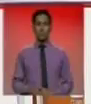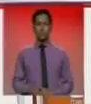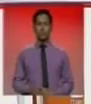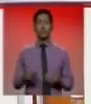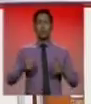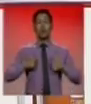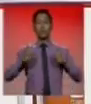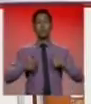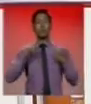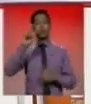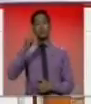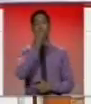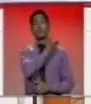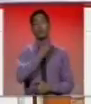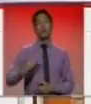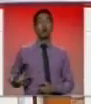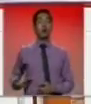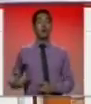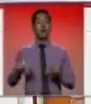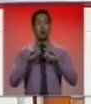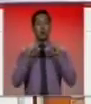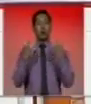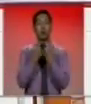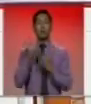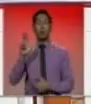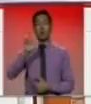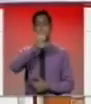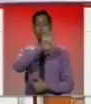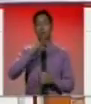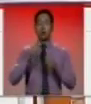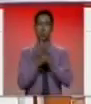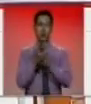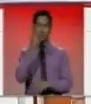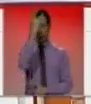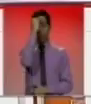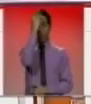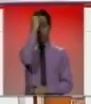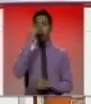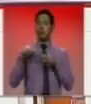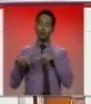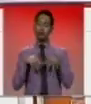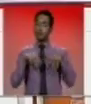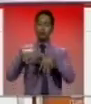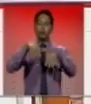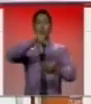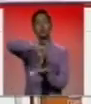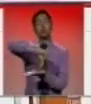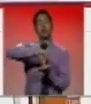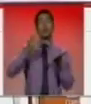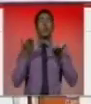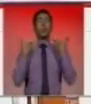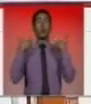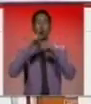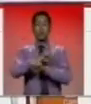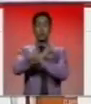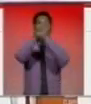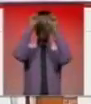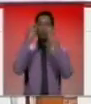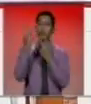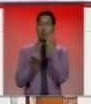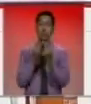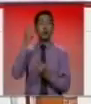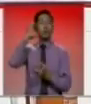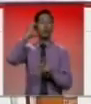El candidato a la vicepresidencia de la República por Movimiento Alianza País, Jorge Glass, recorrió la ciudad de Guayaquil en horas de la mañana, visitó una radio, el